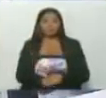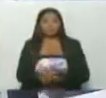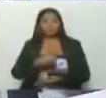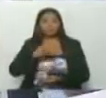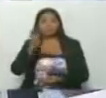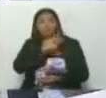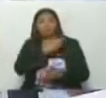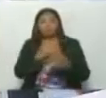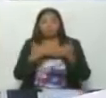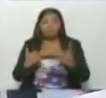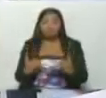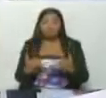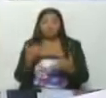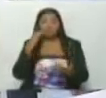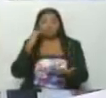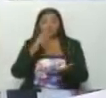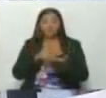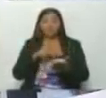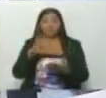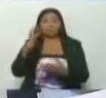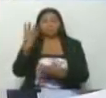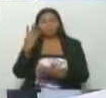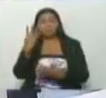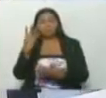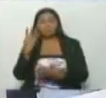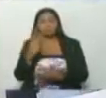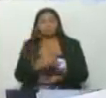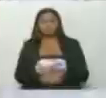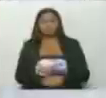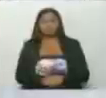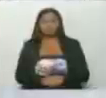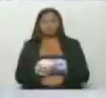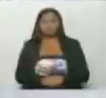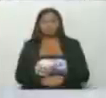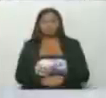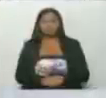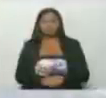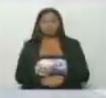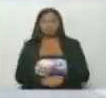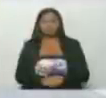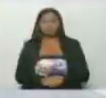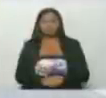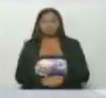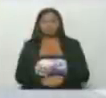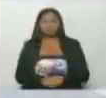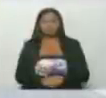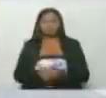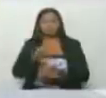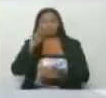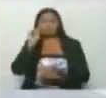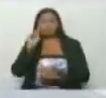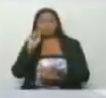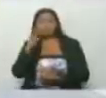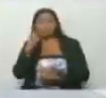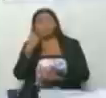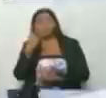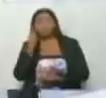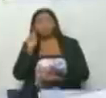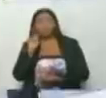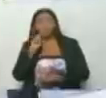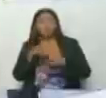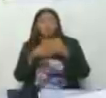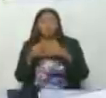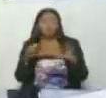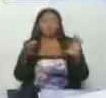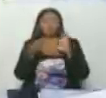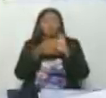de haber resistido y este el cuarto punto en dos minutos y dos puntos al cuarto punto el cuarto punto está